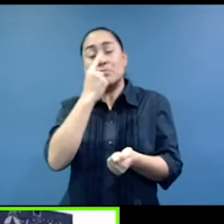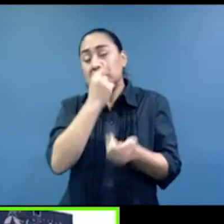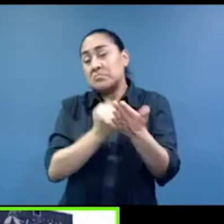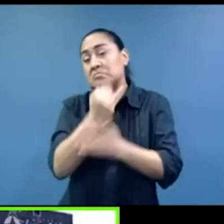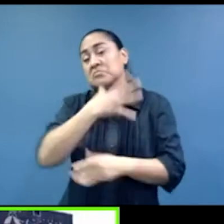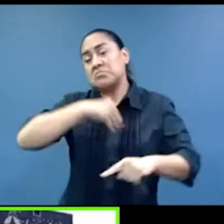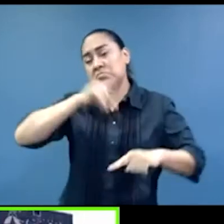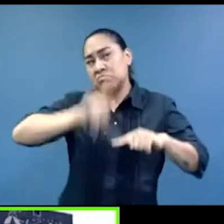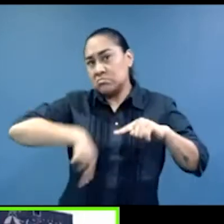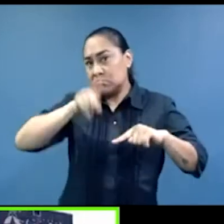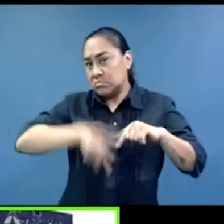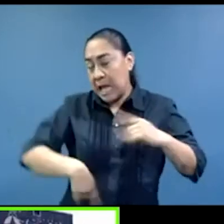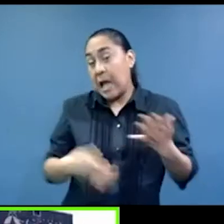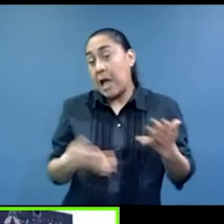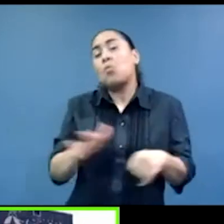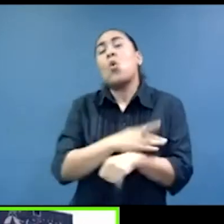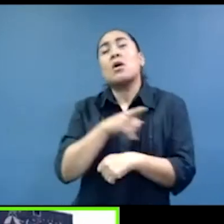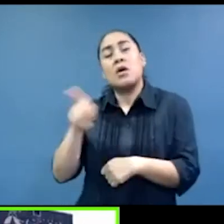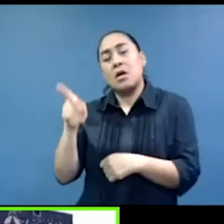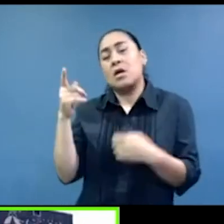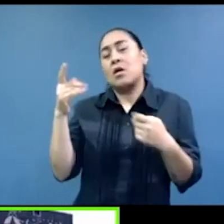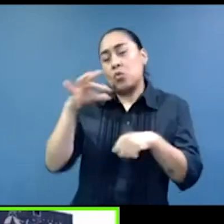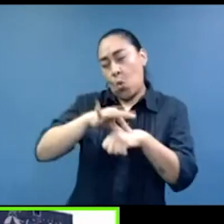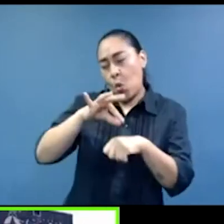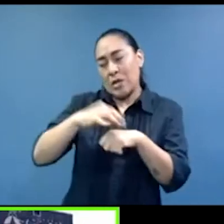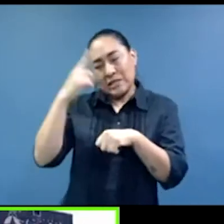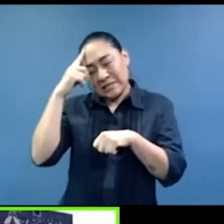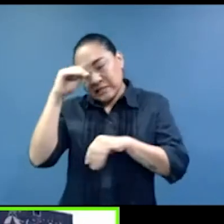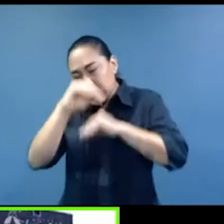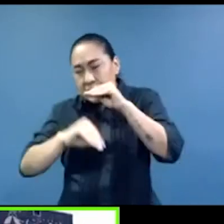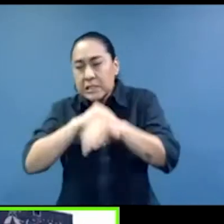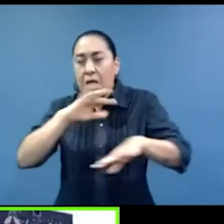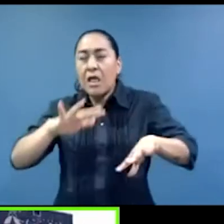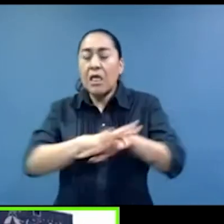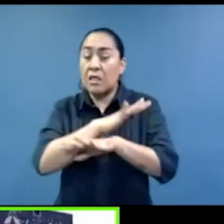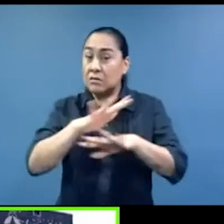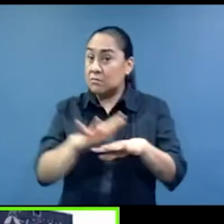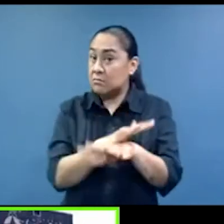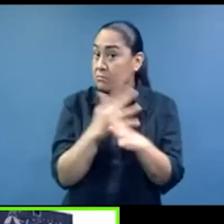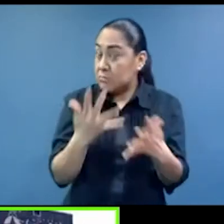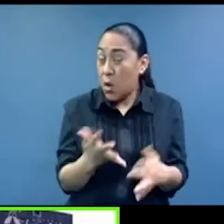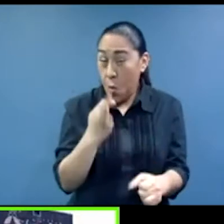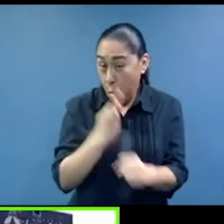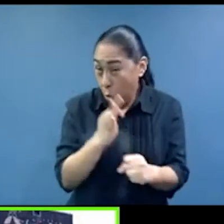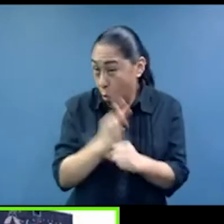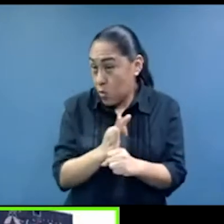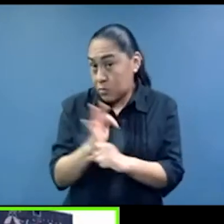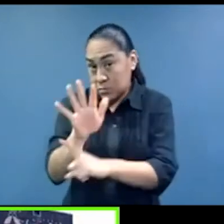médicos manipularon 5 embriones y hasta el momento ninguna autoridad